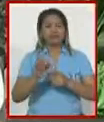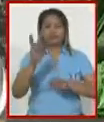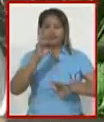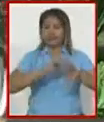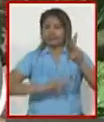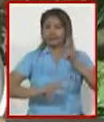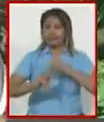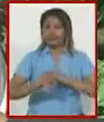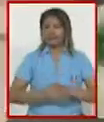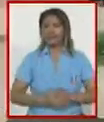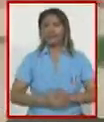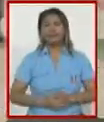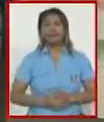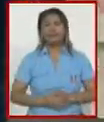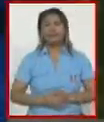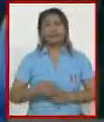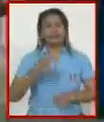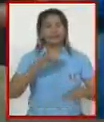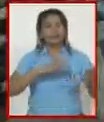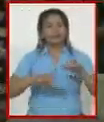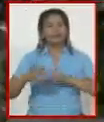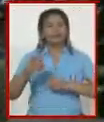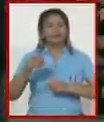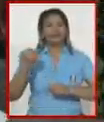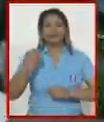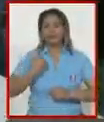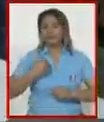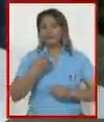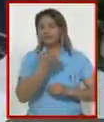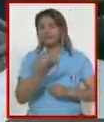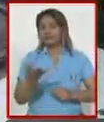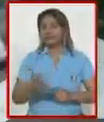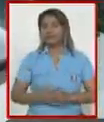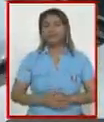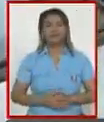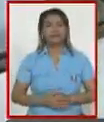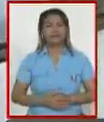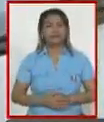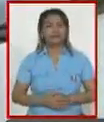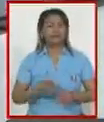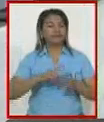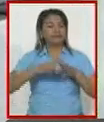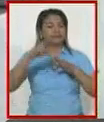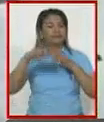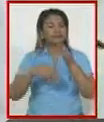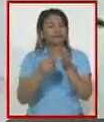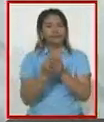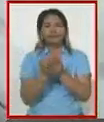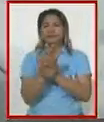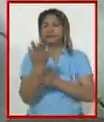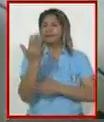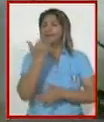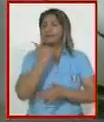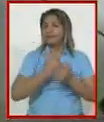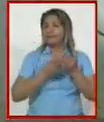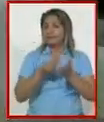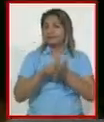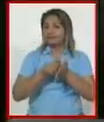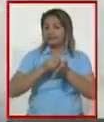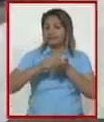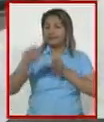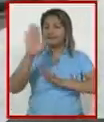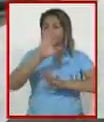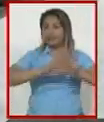personas que se dedican a la delincuencia hacen y cometen este tipo de actos. Este es un fruto y un producto de la falta de inversión